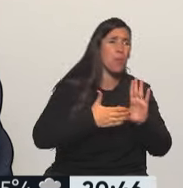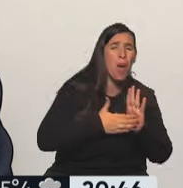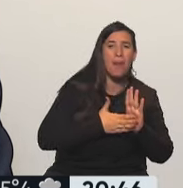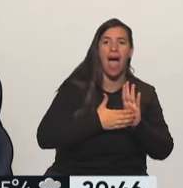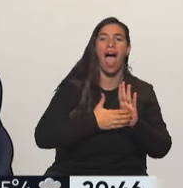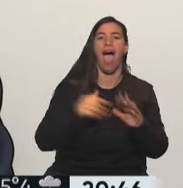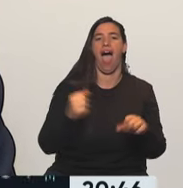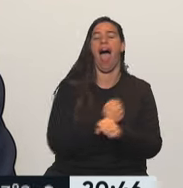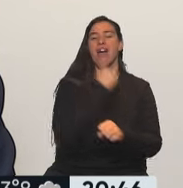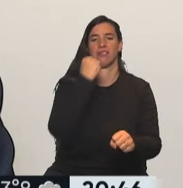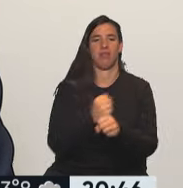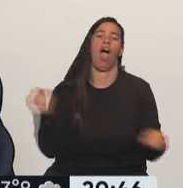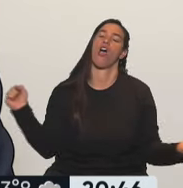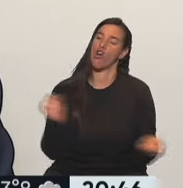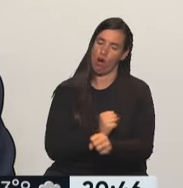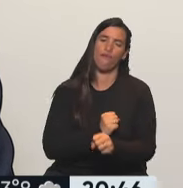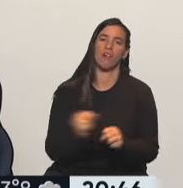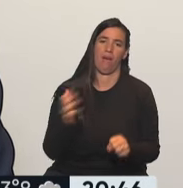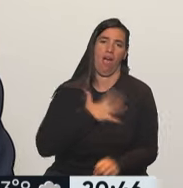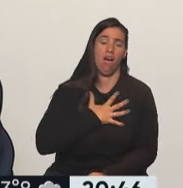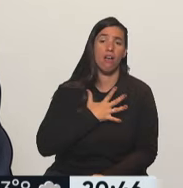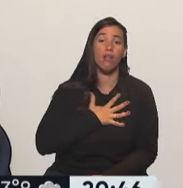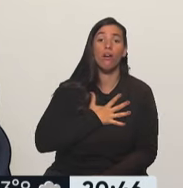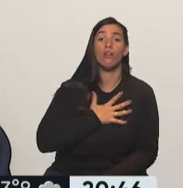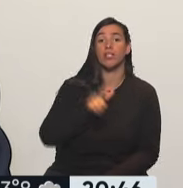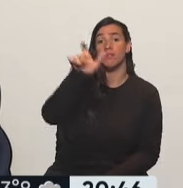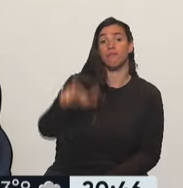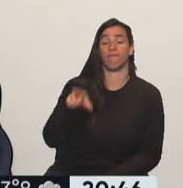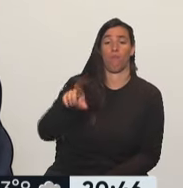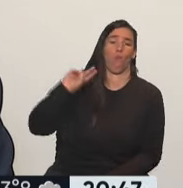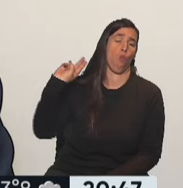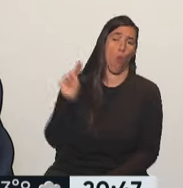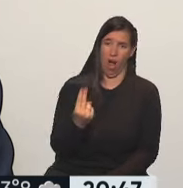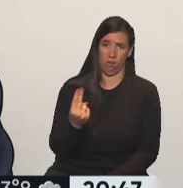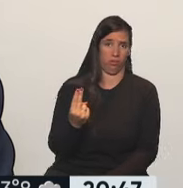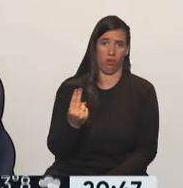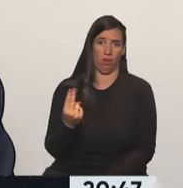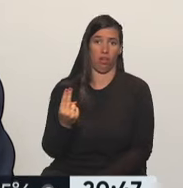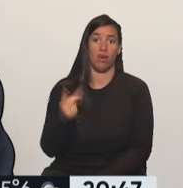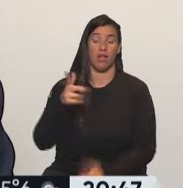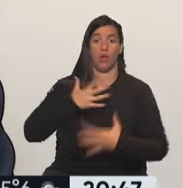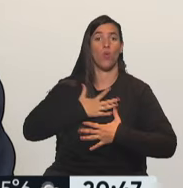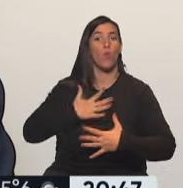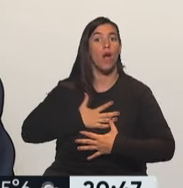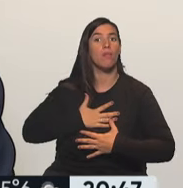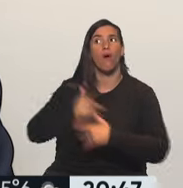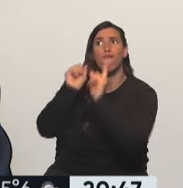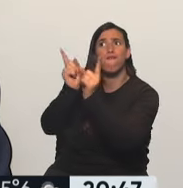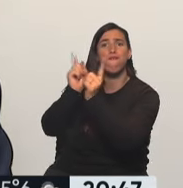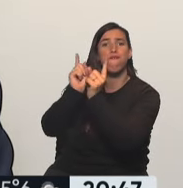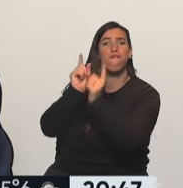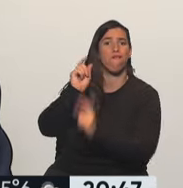confirmar que lamentablemente él está ahora en esta situación, que está muerto y que su cadáver está en Gaza.